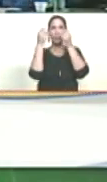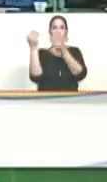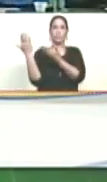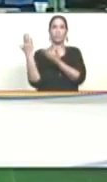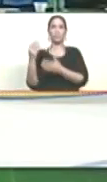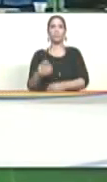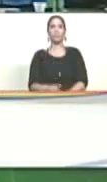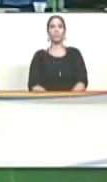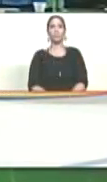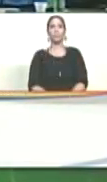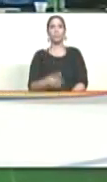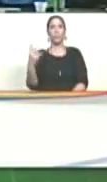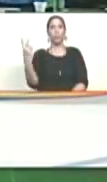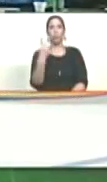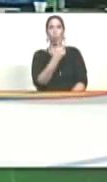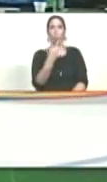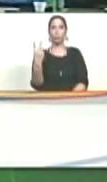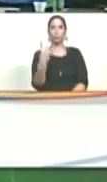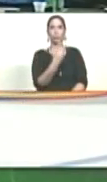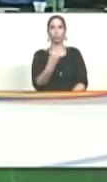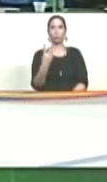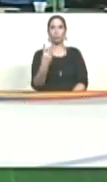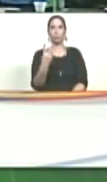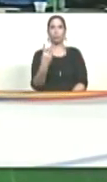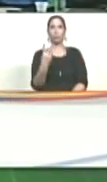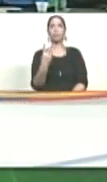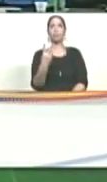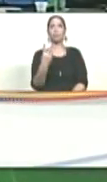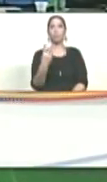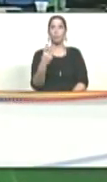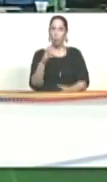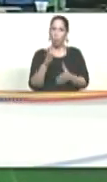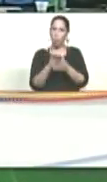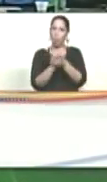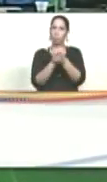Gómez. Los dos ligaditos, pues.